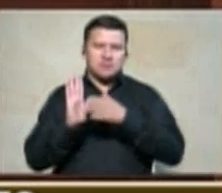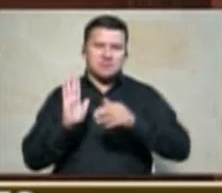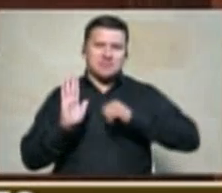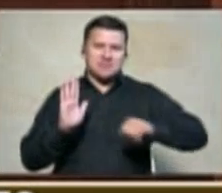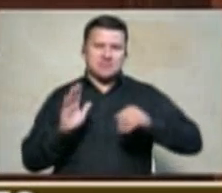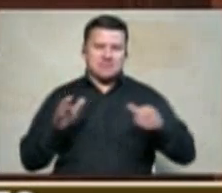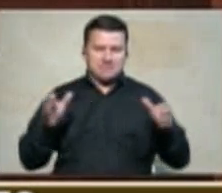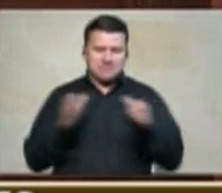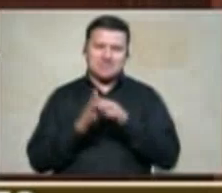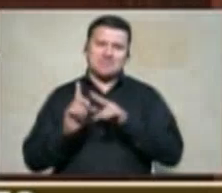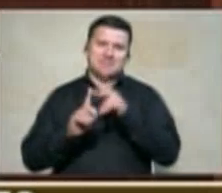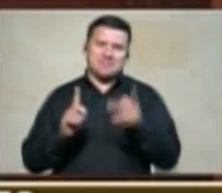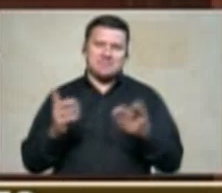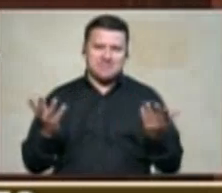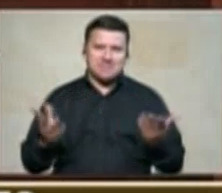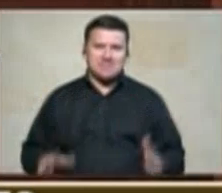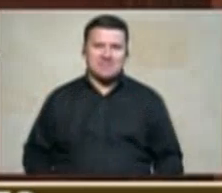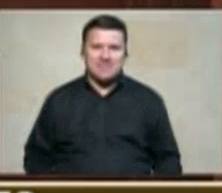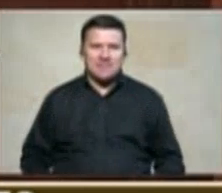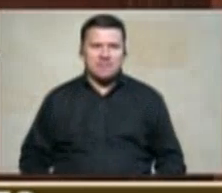derechos, además de victimizar